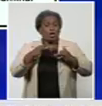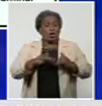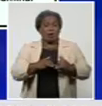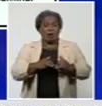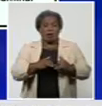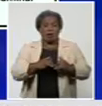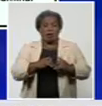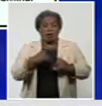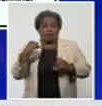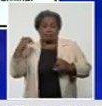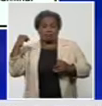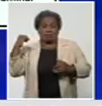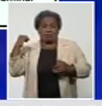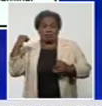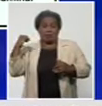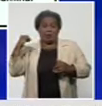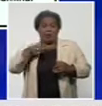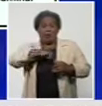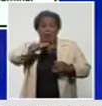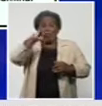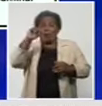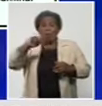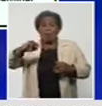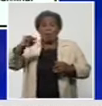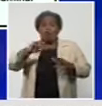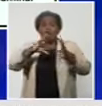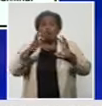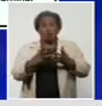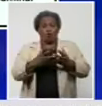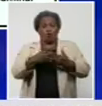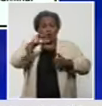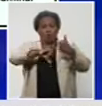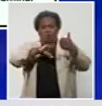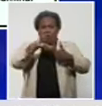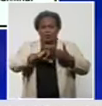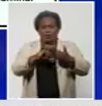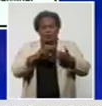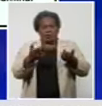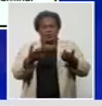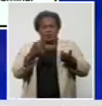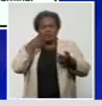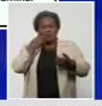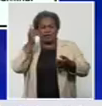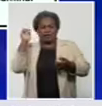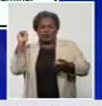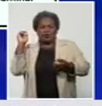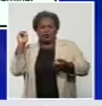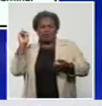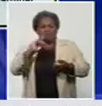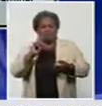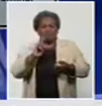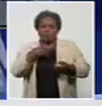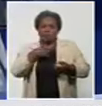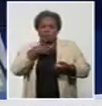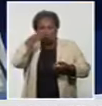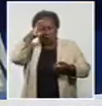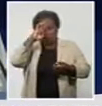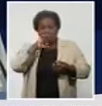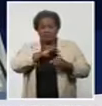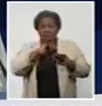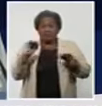comportamiento que ha tenido el mundo y que se ha ilustrado en este gráfico. Hasta aquí